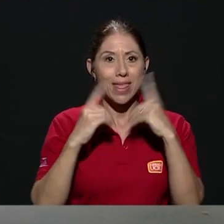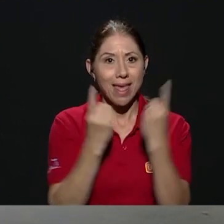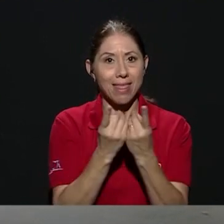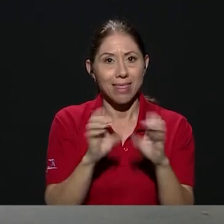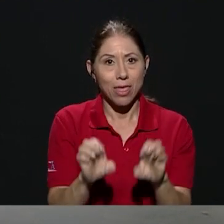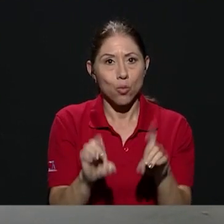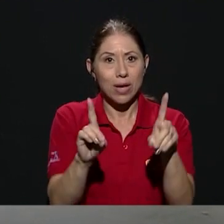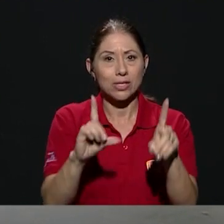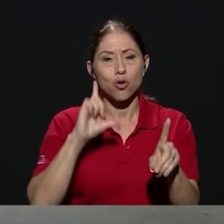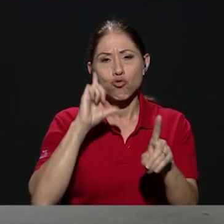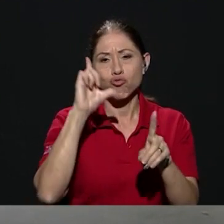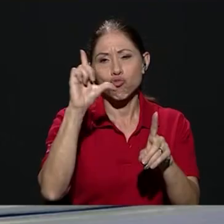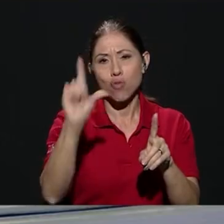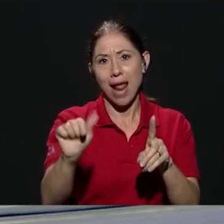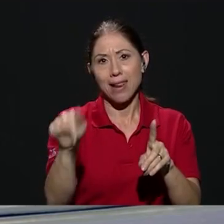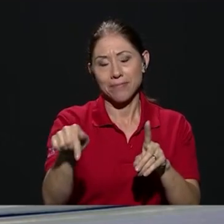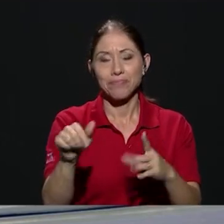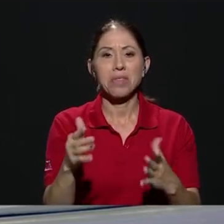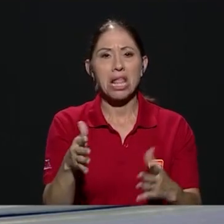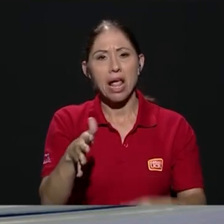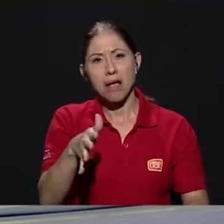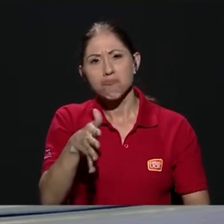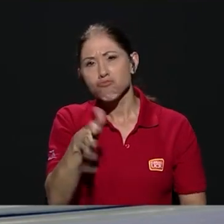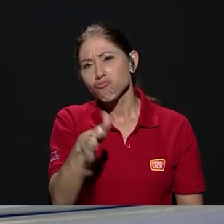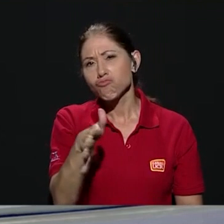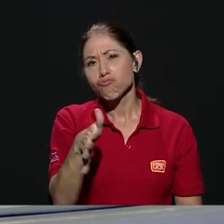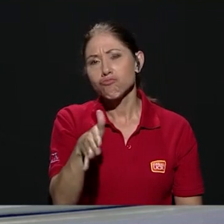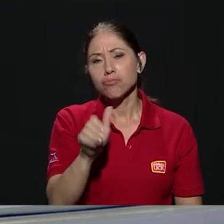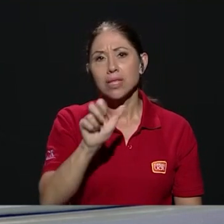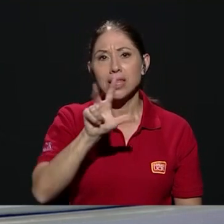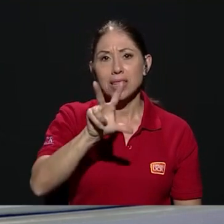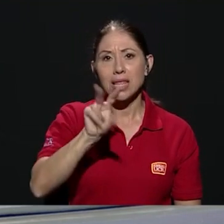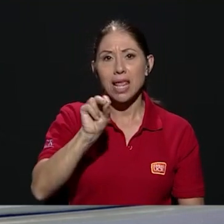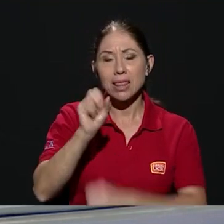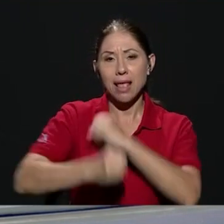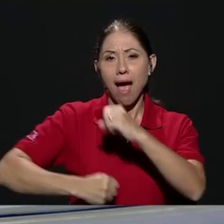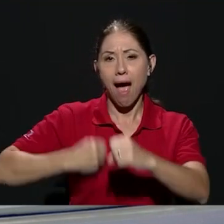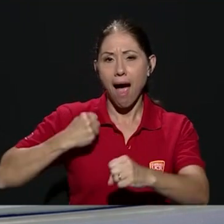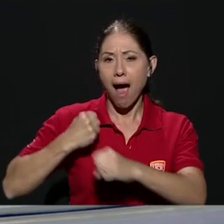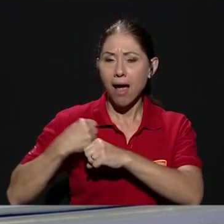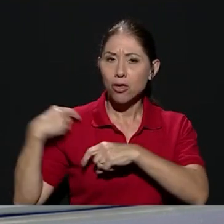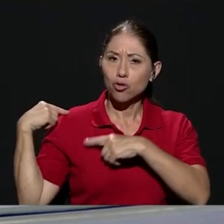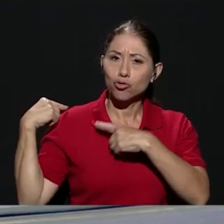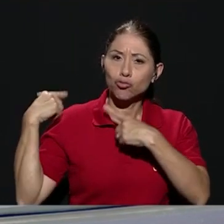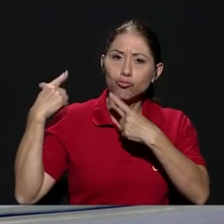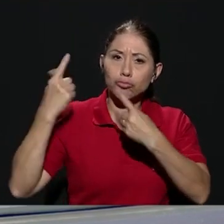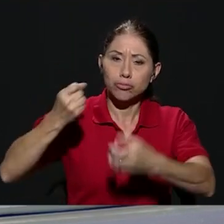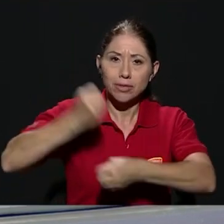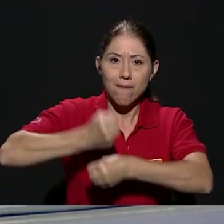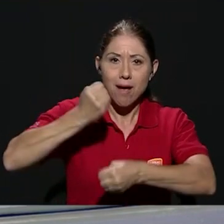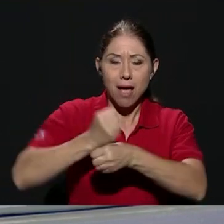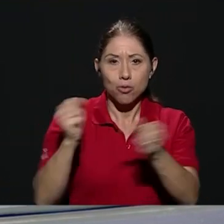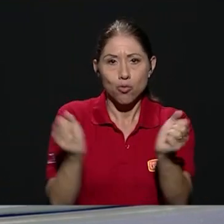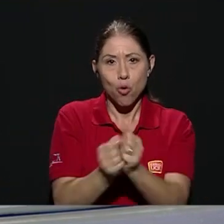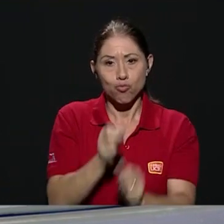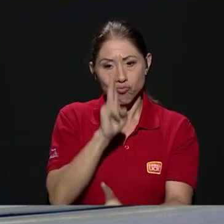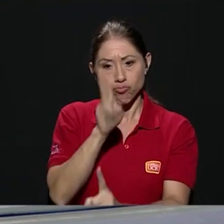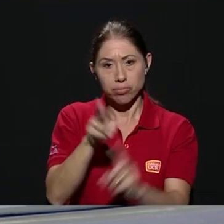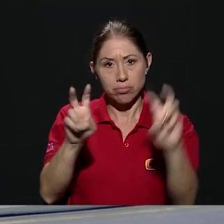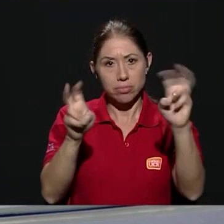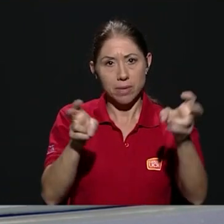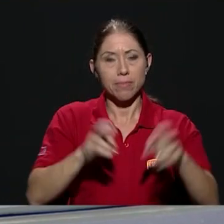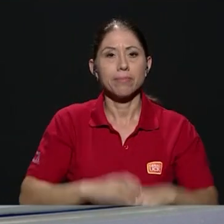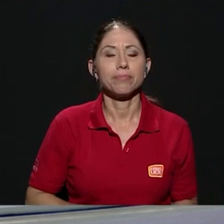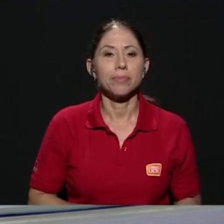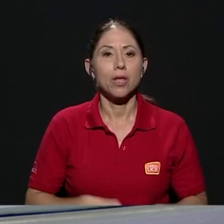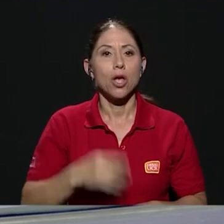Educación Rural, aproximadamente tenemos 30 años de estar trabajando esta temática.